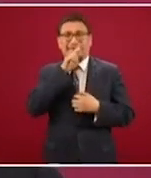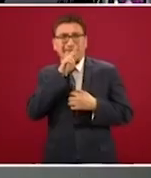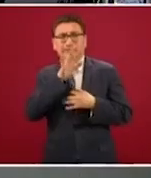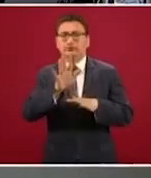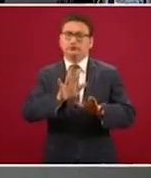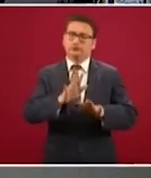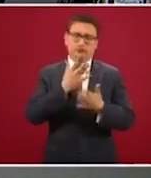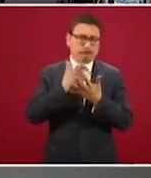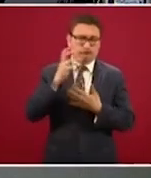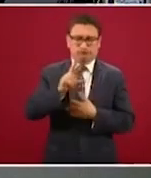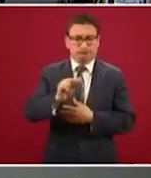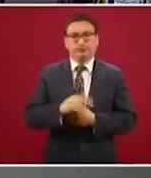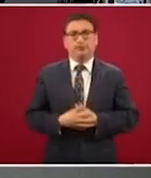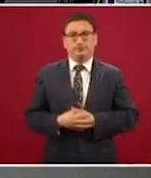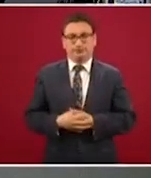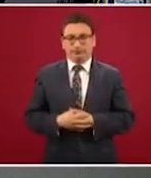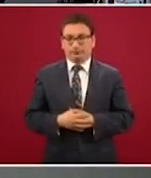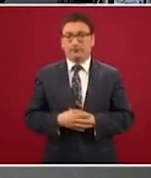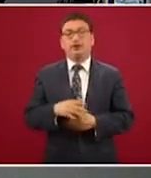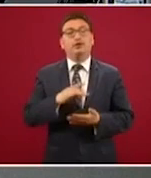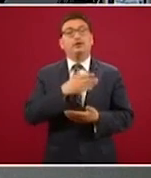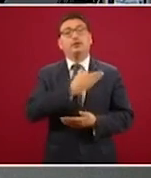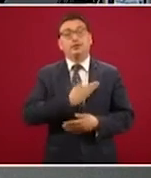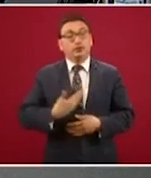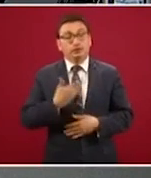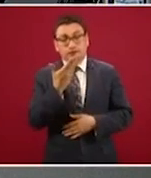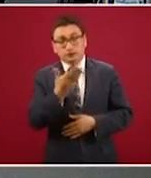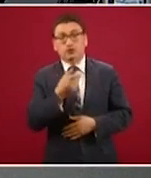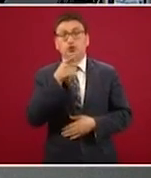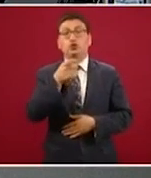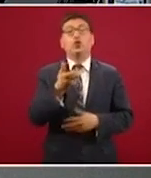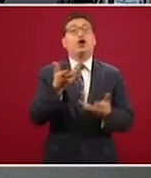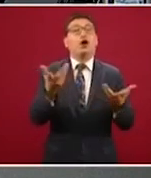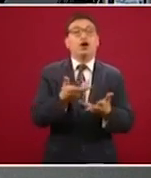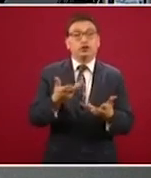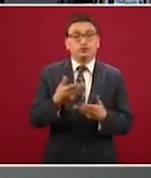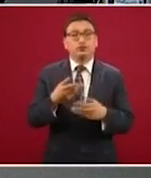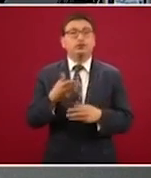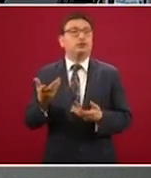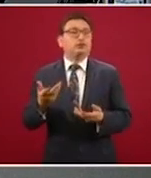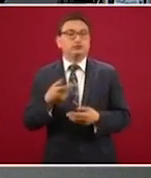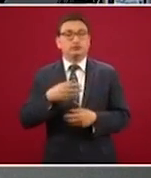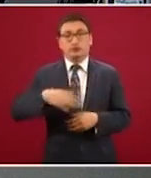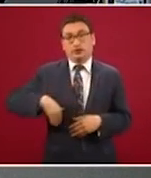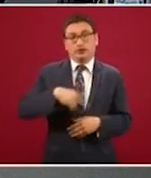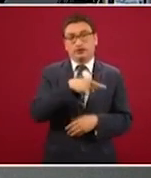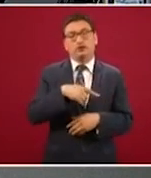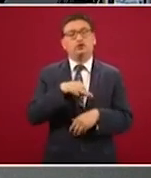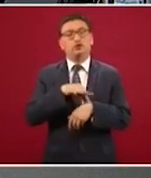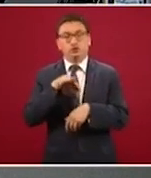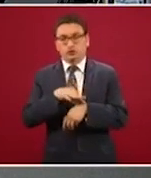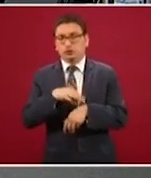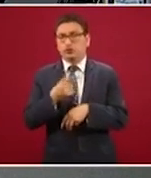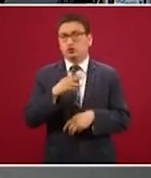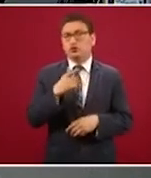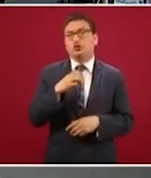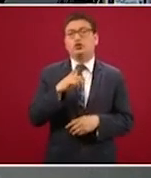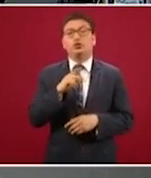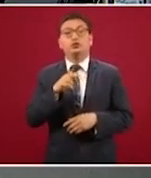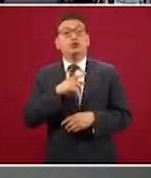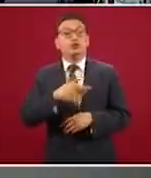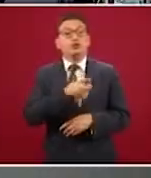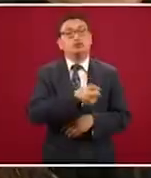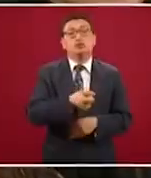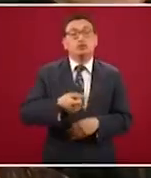justifica. Gracias. Y presidente, preguntarle si usted va a tomar alguna medida, ya decía el doctor Hugo López-Gatell que no